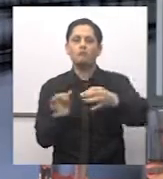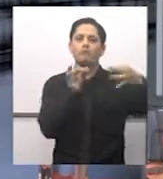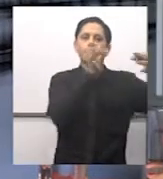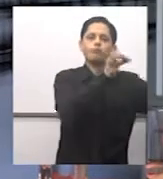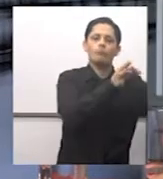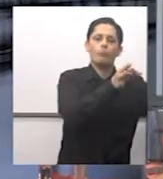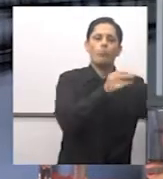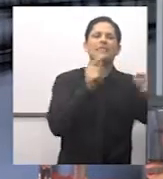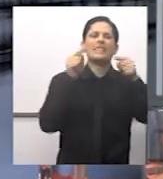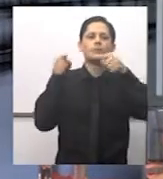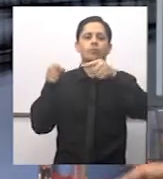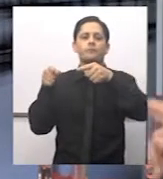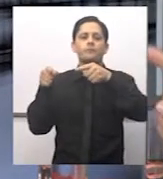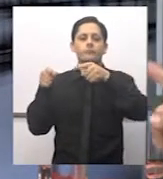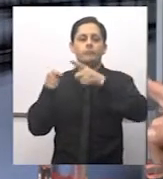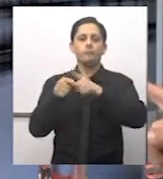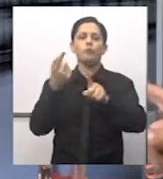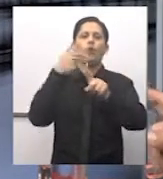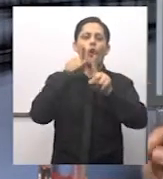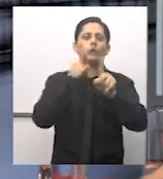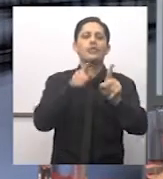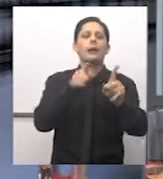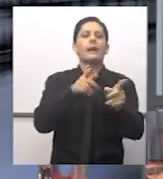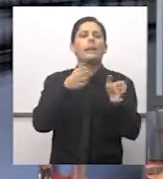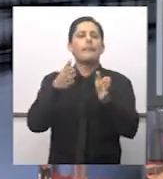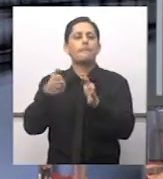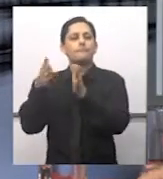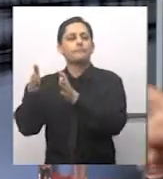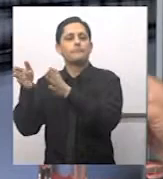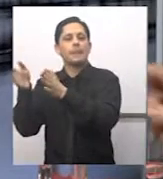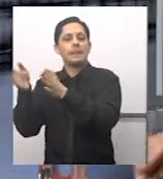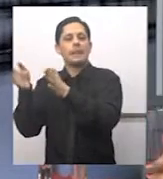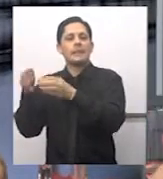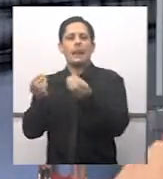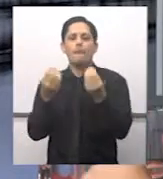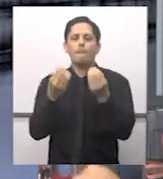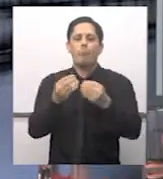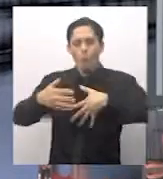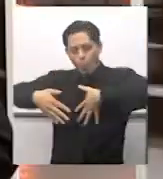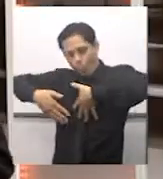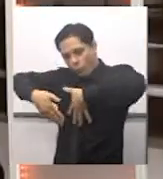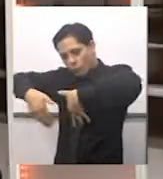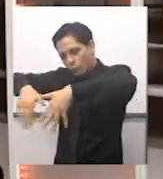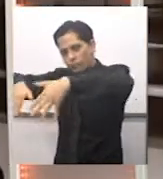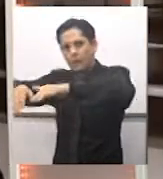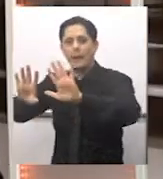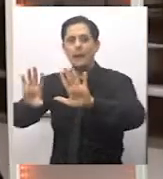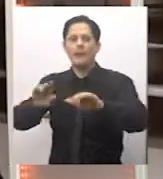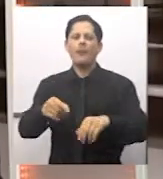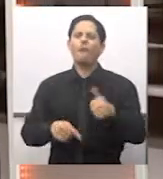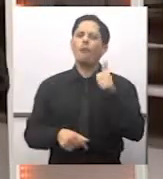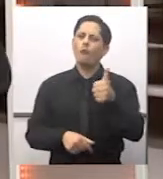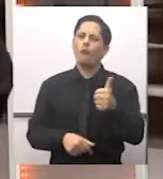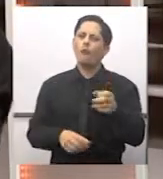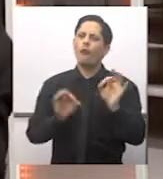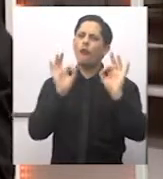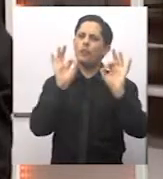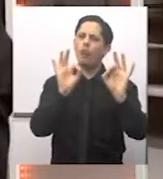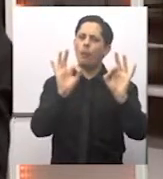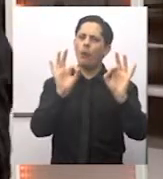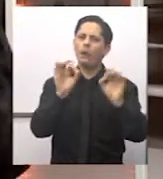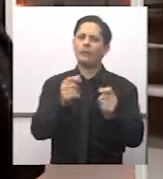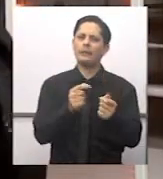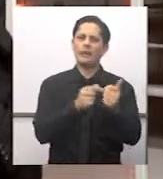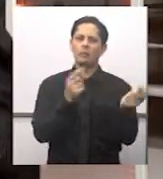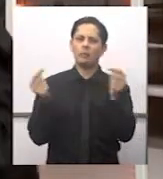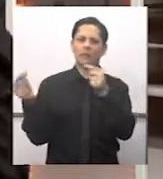otras medidas para solucionar esta movilización portuaria. Intendente, ¿fue adecuado que usted declarara que este era un tema entre privados, cosa que usted hizo,